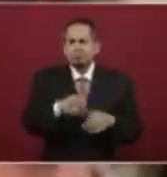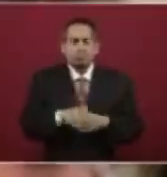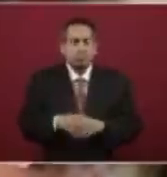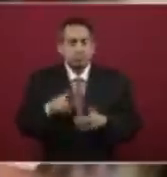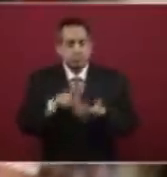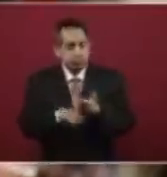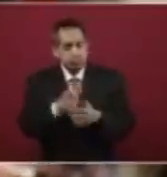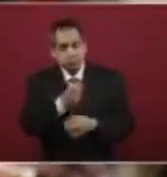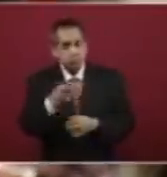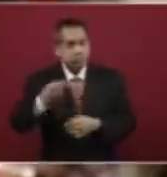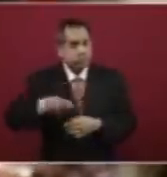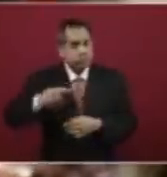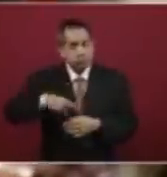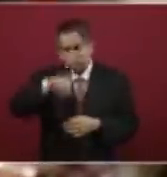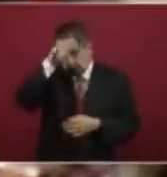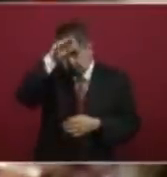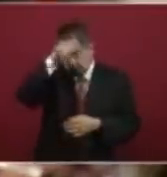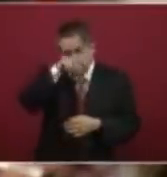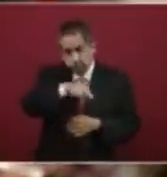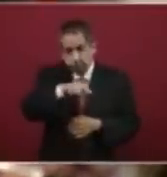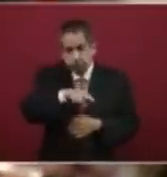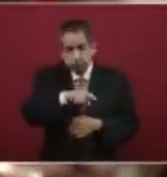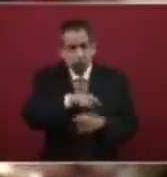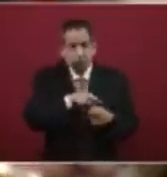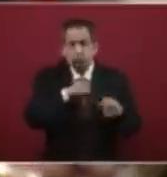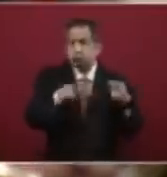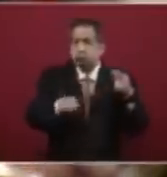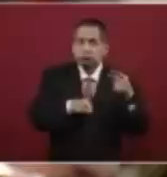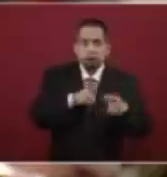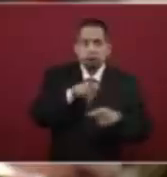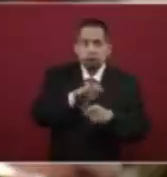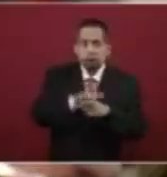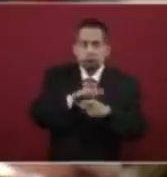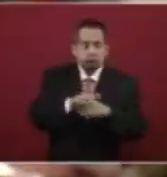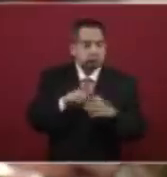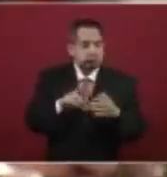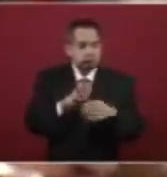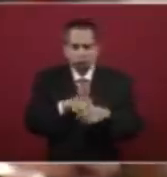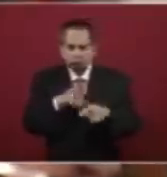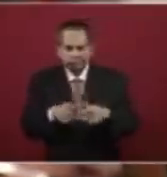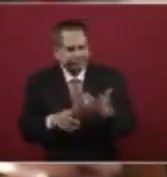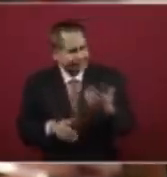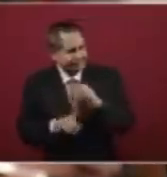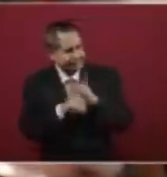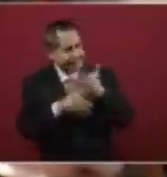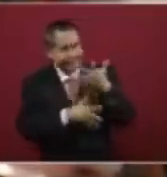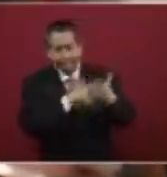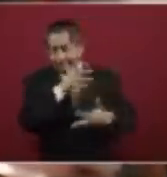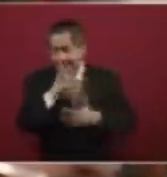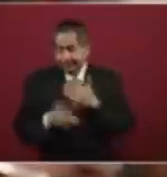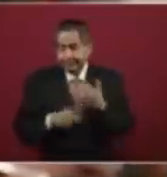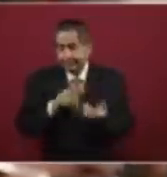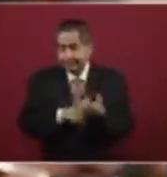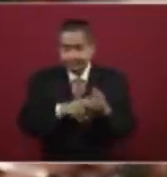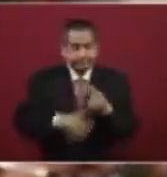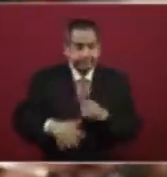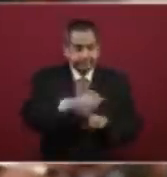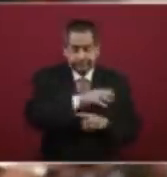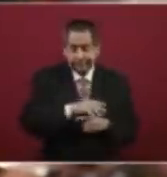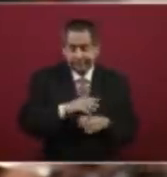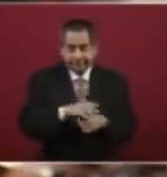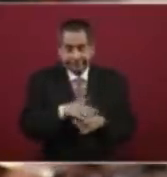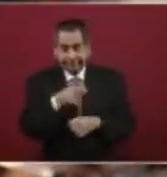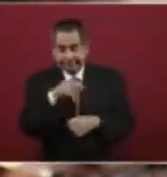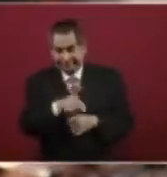también algunos mineros, pues atacados por la mina, pero la violencia que se genera a raíz de